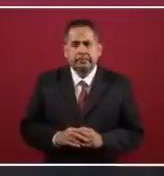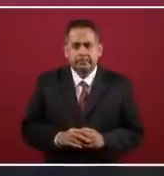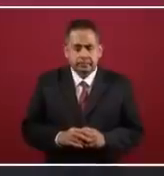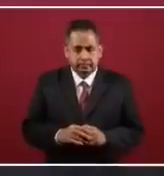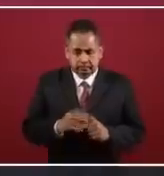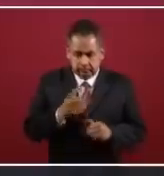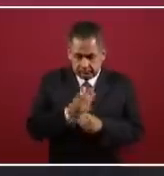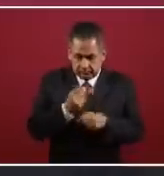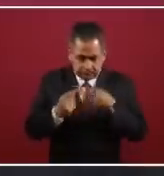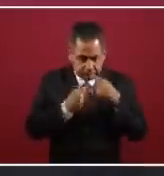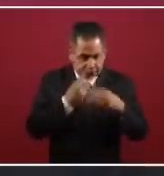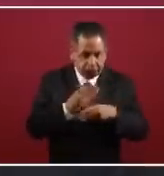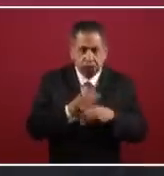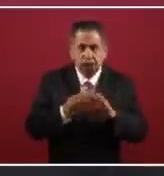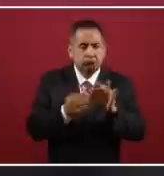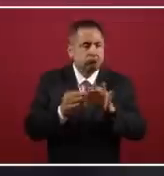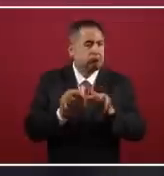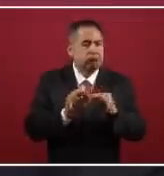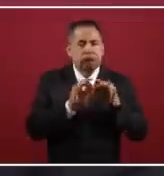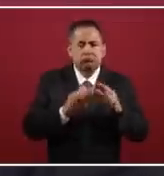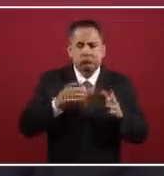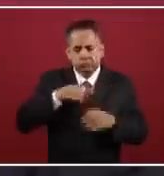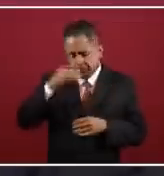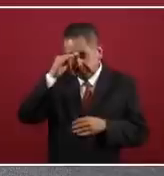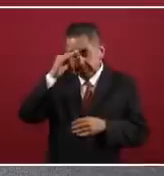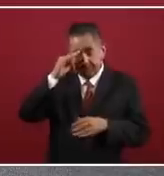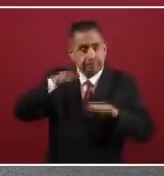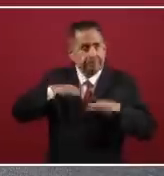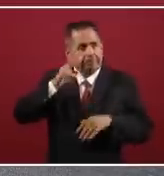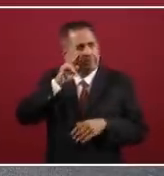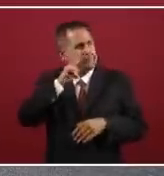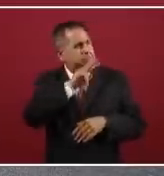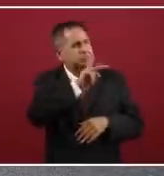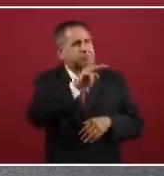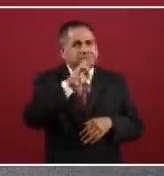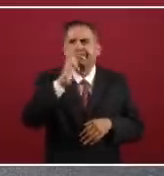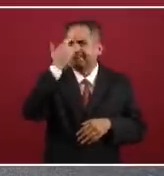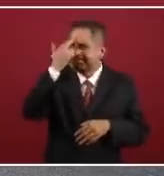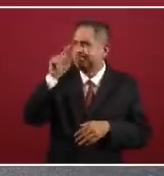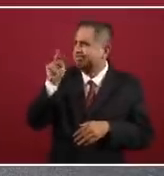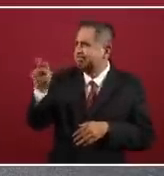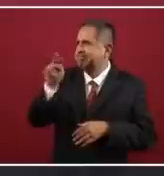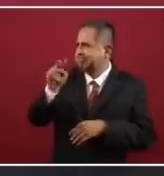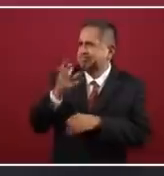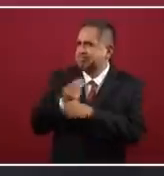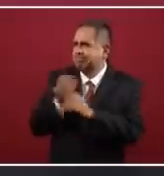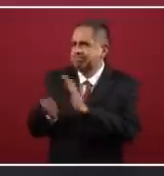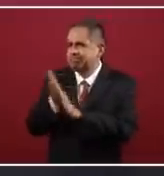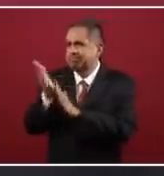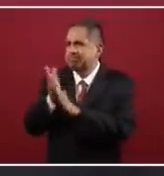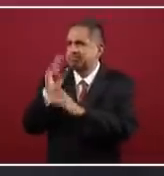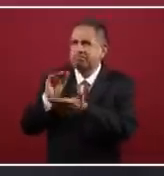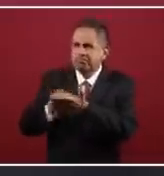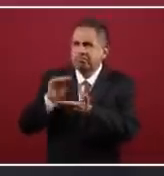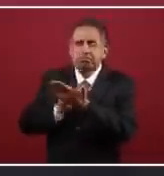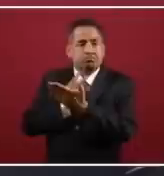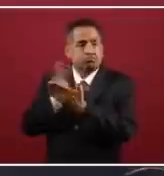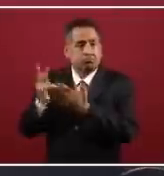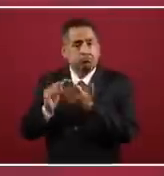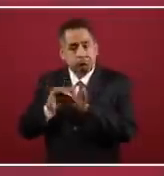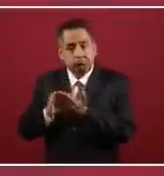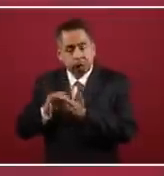se rehabilitaron las unidades habitacionales. Yo todavía paso y veo cuáles continuaron con ese programa,